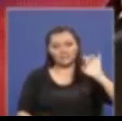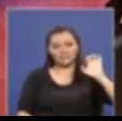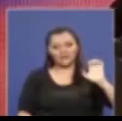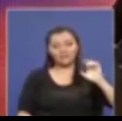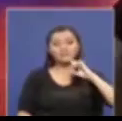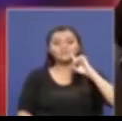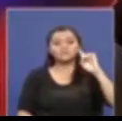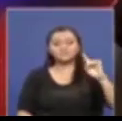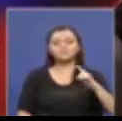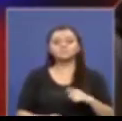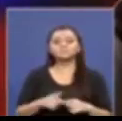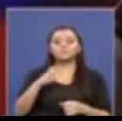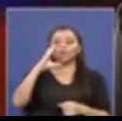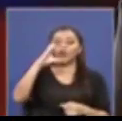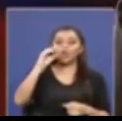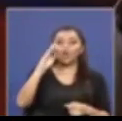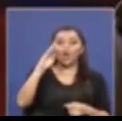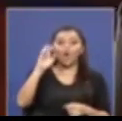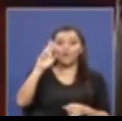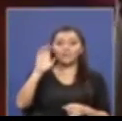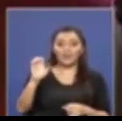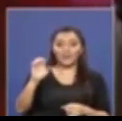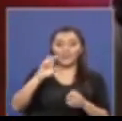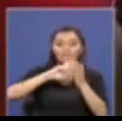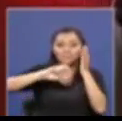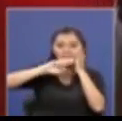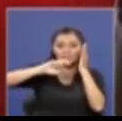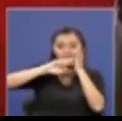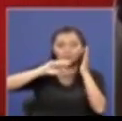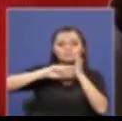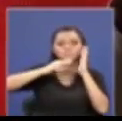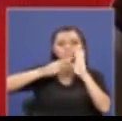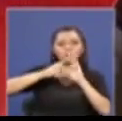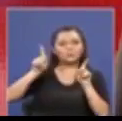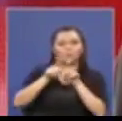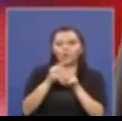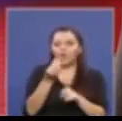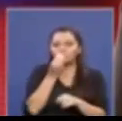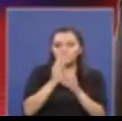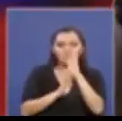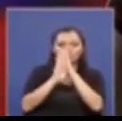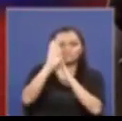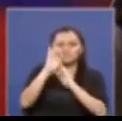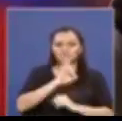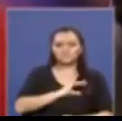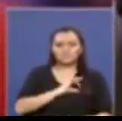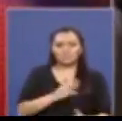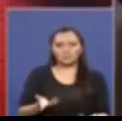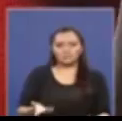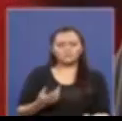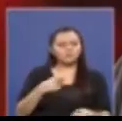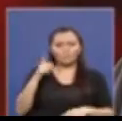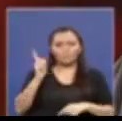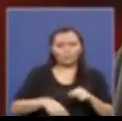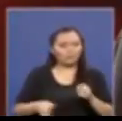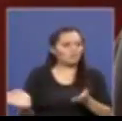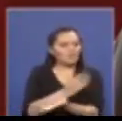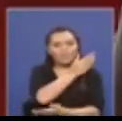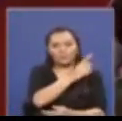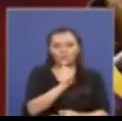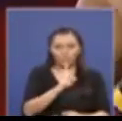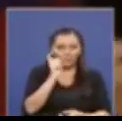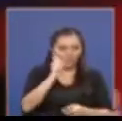perfectamente que lo responsable es utilizar adecuadamente los recursos naturales para superar lo más rápidamente la